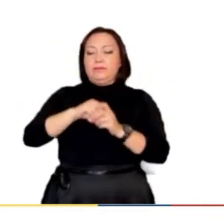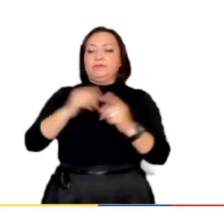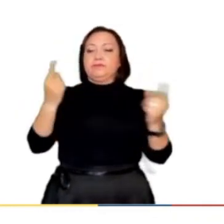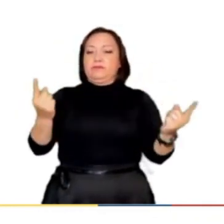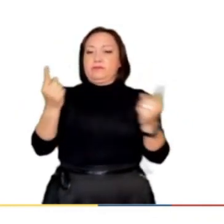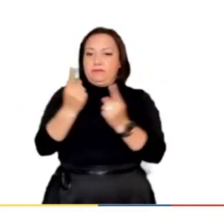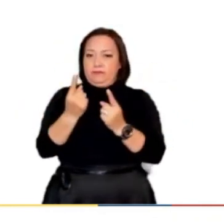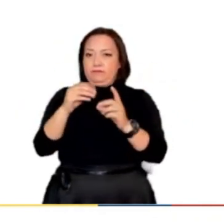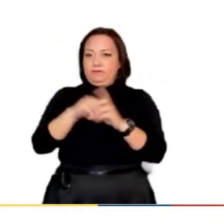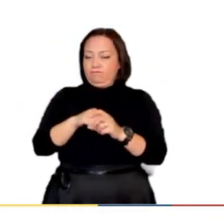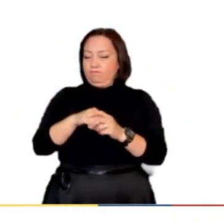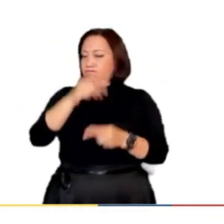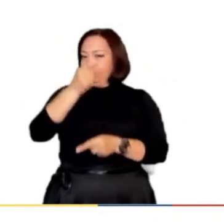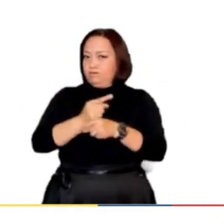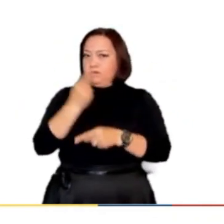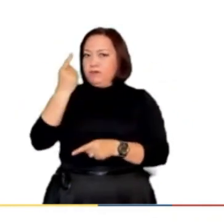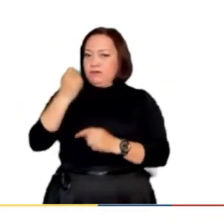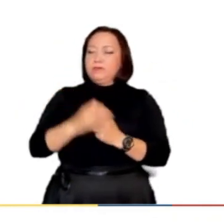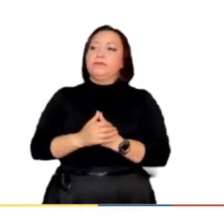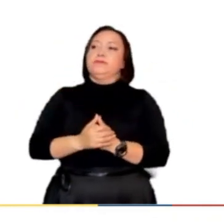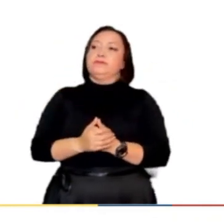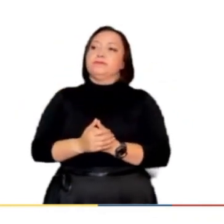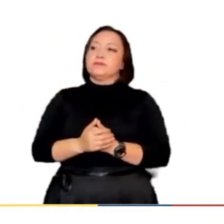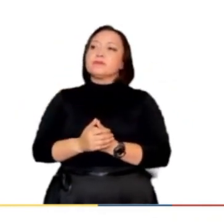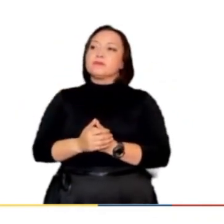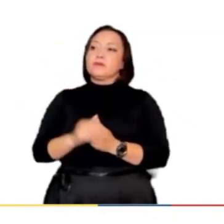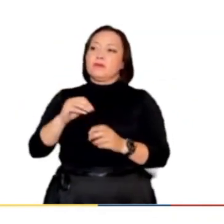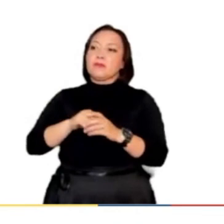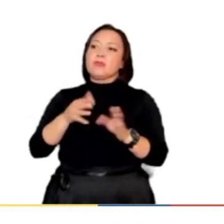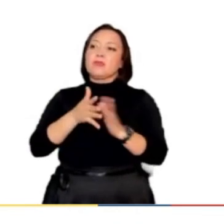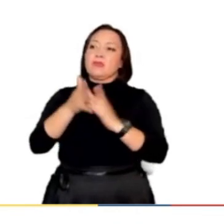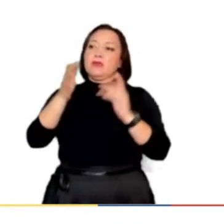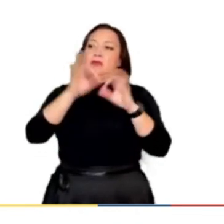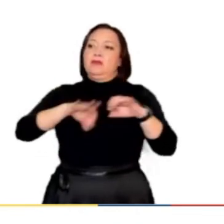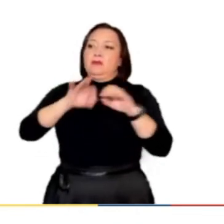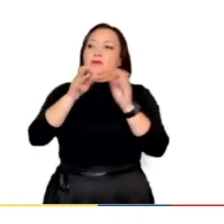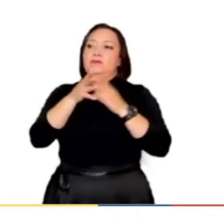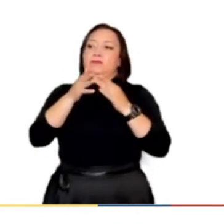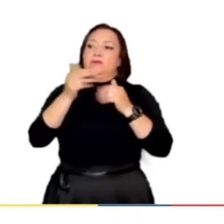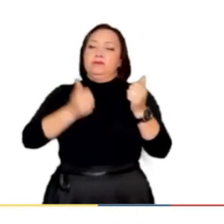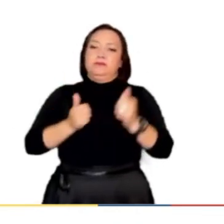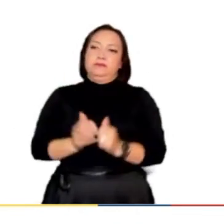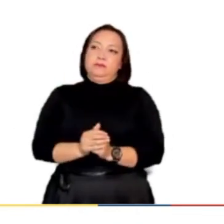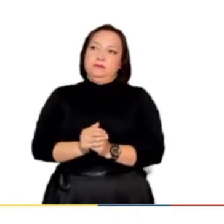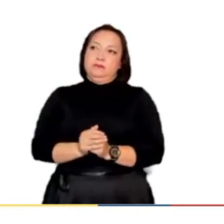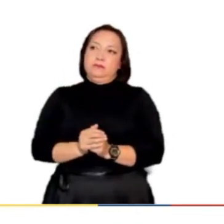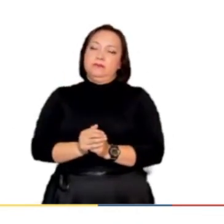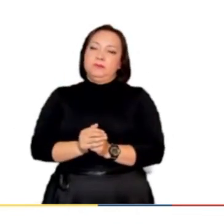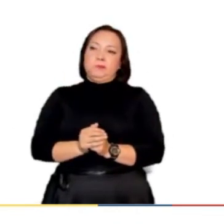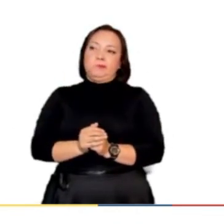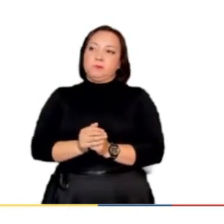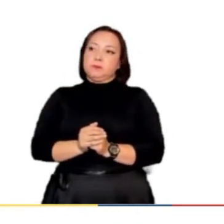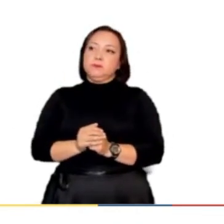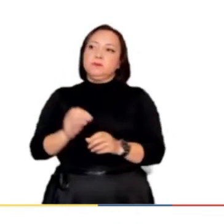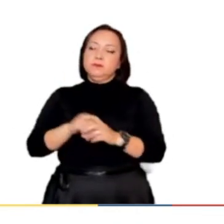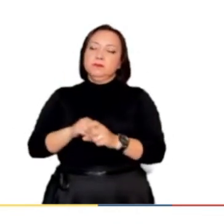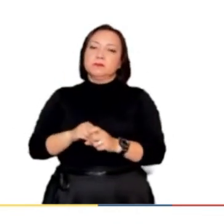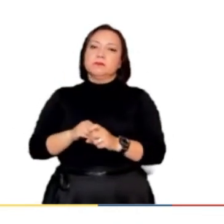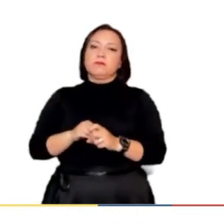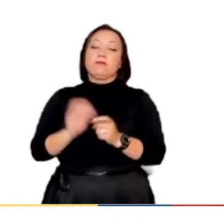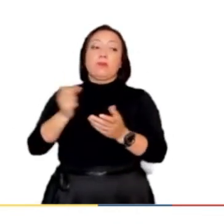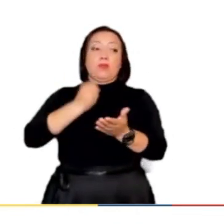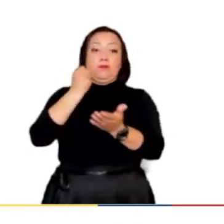Aquí hay una tensión muy importante sobre obligaciones contractuales